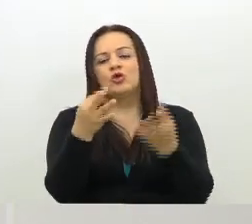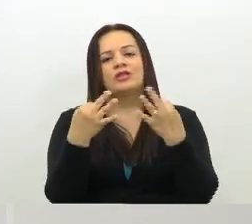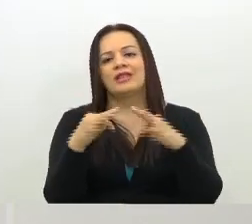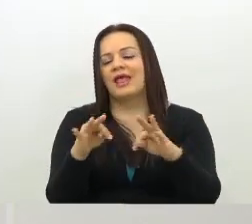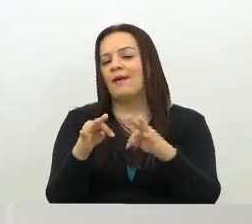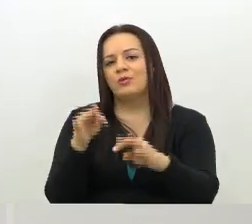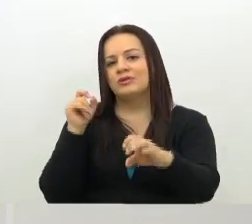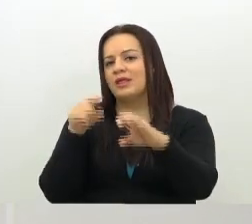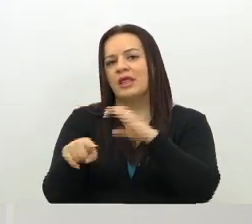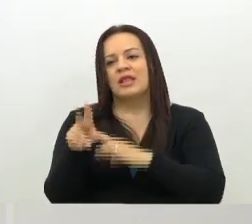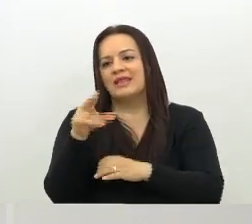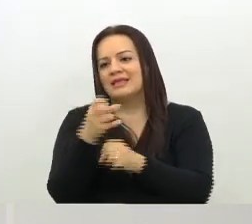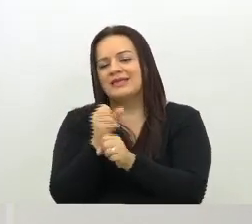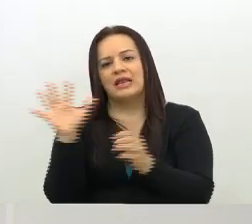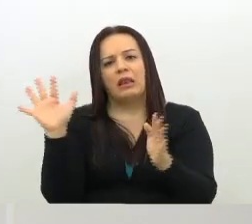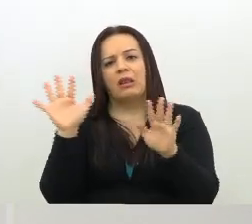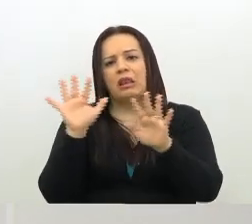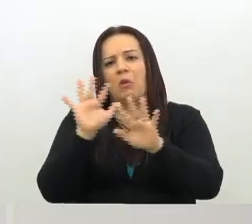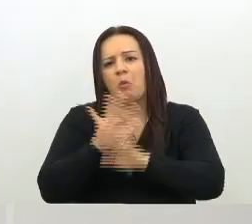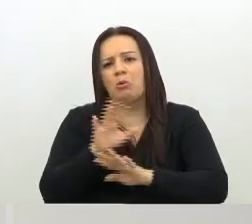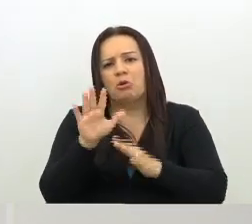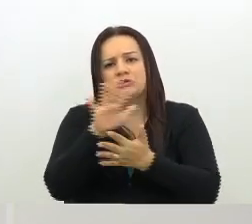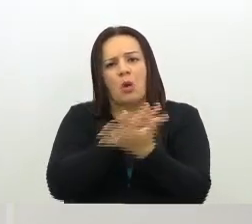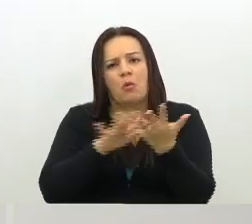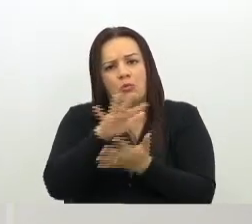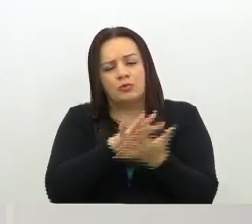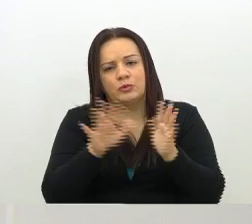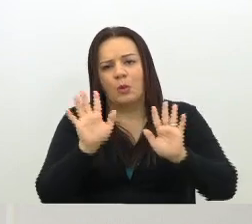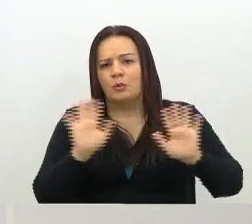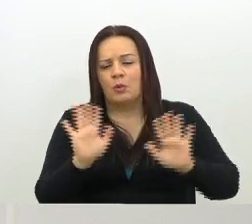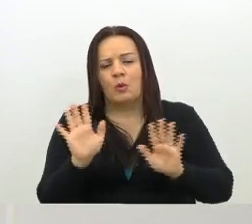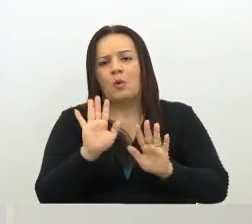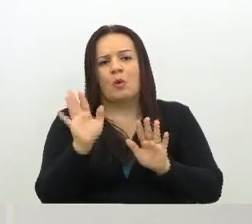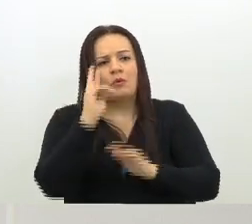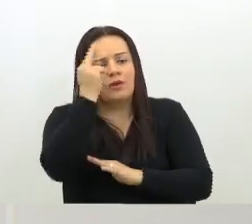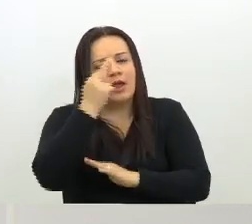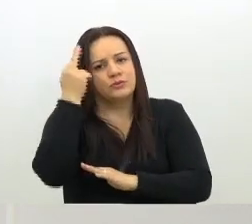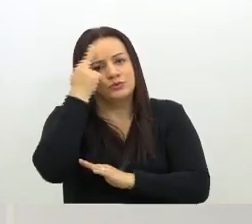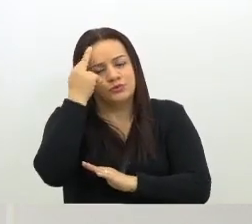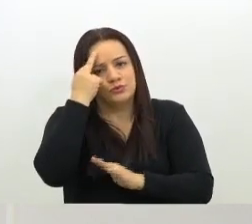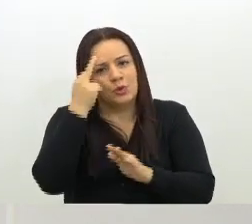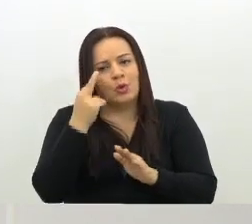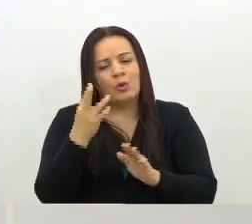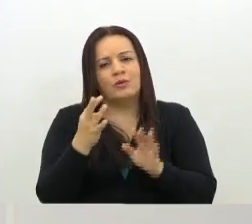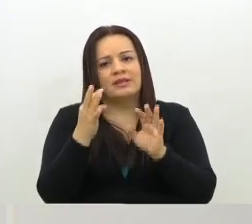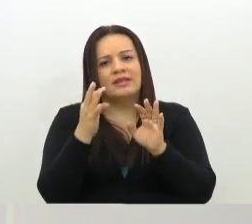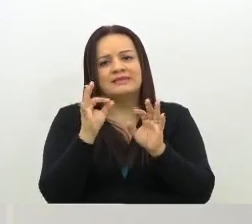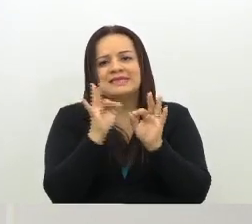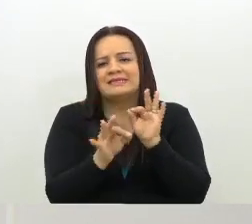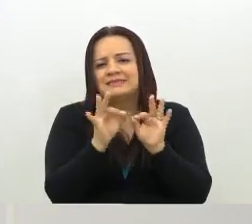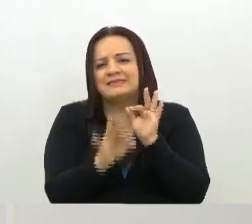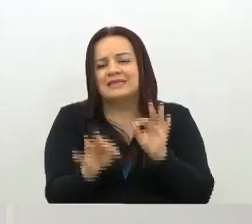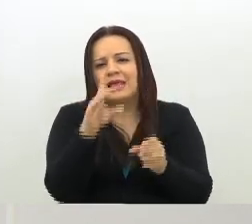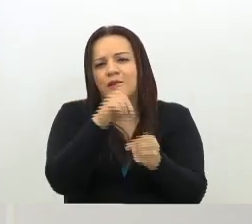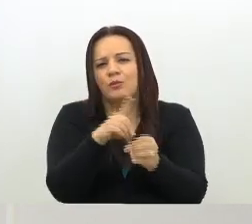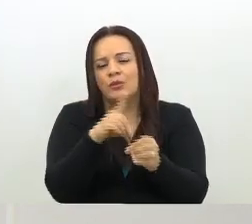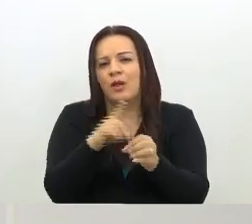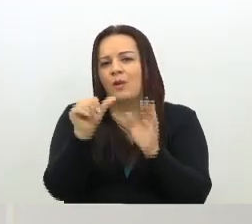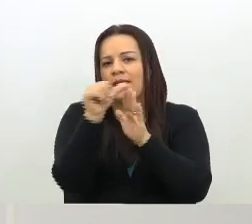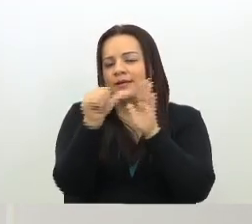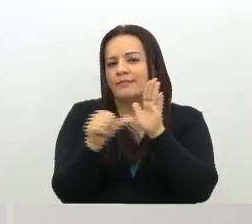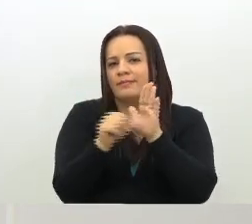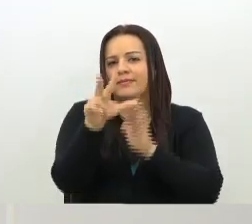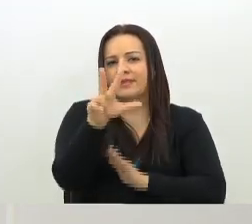ninguna nebulosa. La razón es muy sencilla, diputado, la razón es muy sencilla. El artículo 386